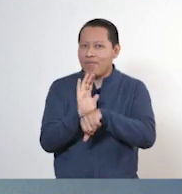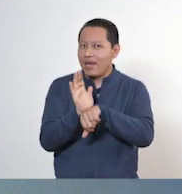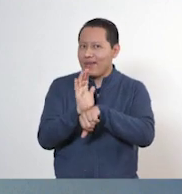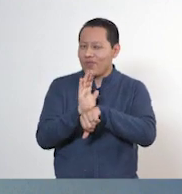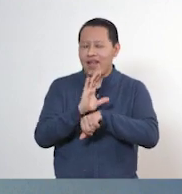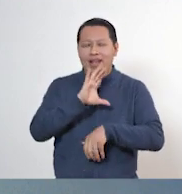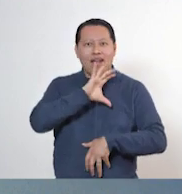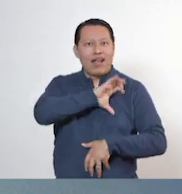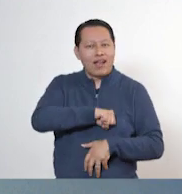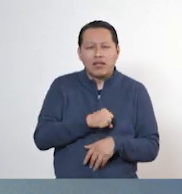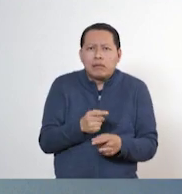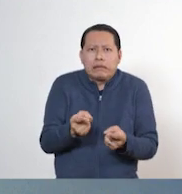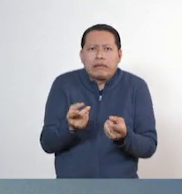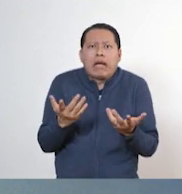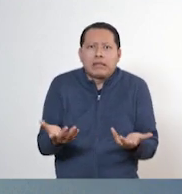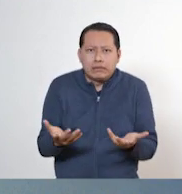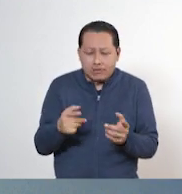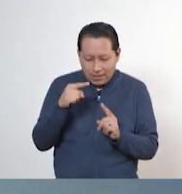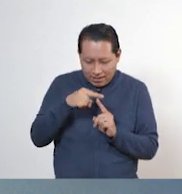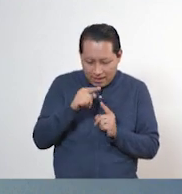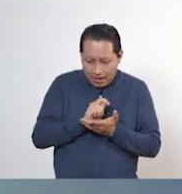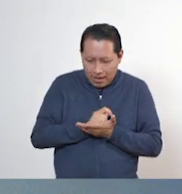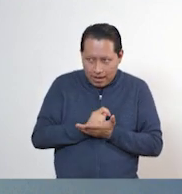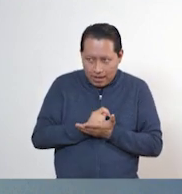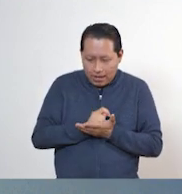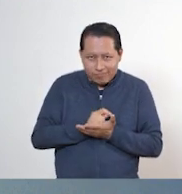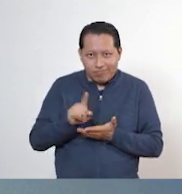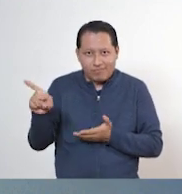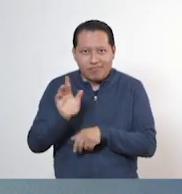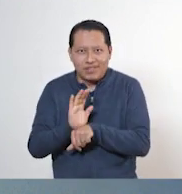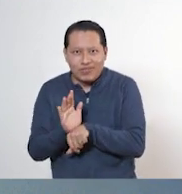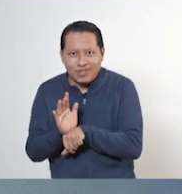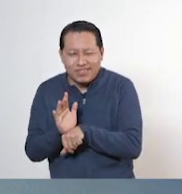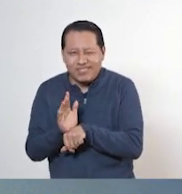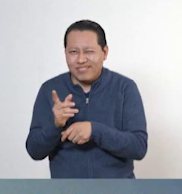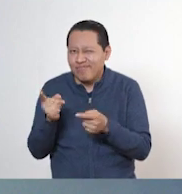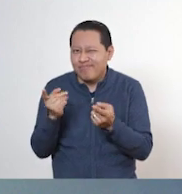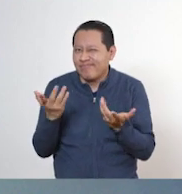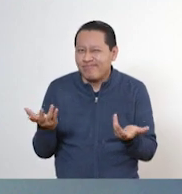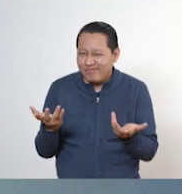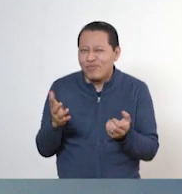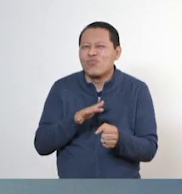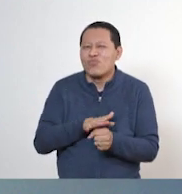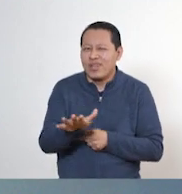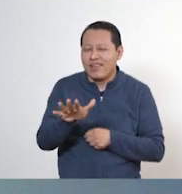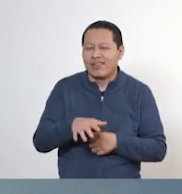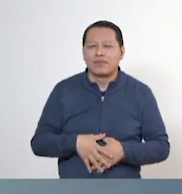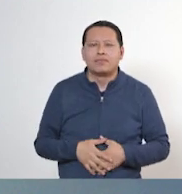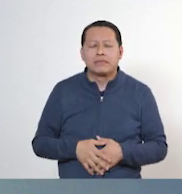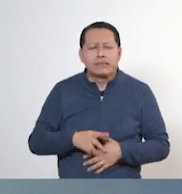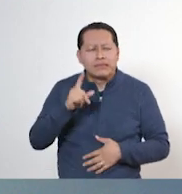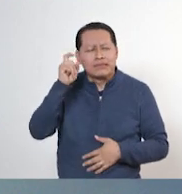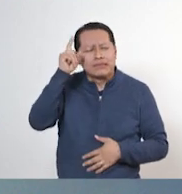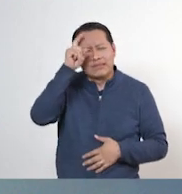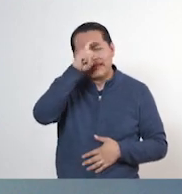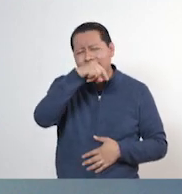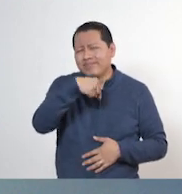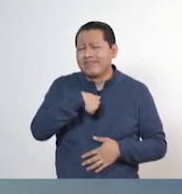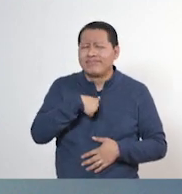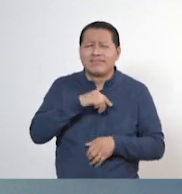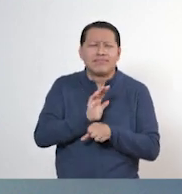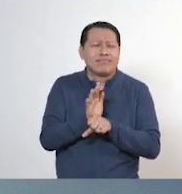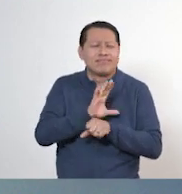¿Qué haces? ¿Comienzas la tarea o ves la película? Esa sí está muy difícil. Es que me encantan las